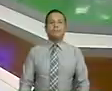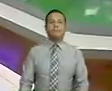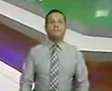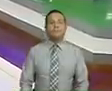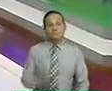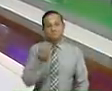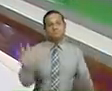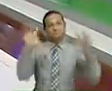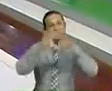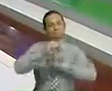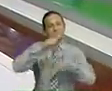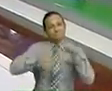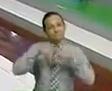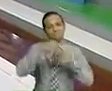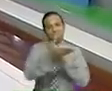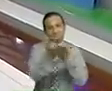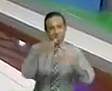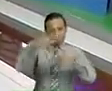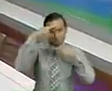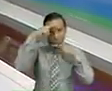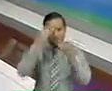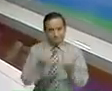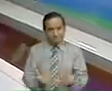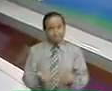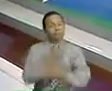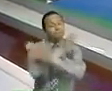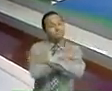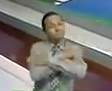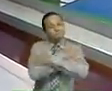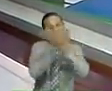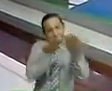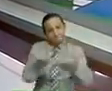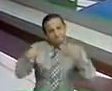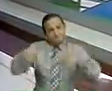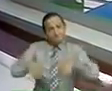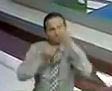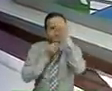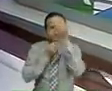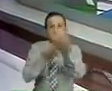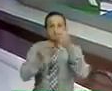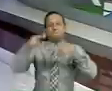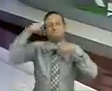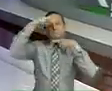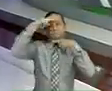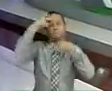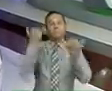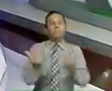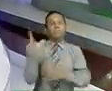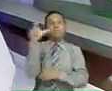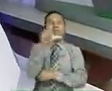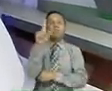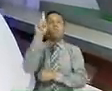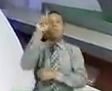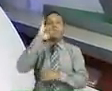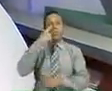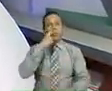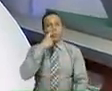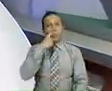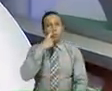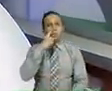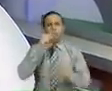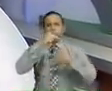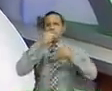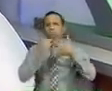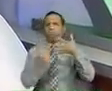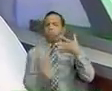Buenas noches, amigos televidentes, les damos la cordial bienvenida a la emisión estelar de su informativo a la noticia hoy, lunes 1 de junio. Le tenemos lo último